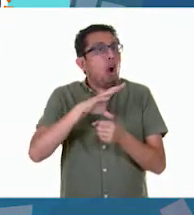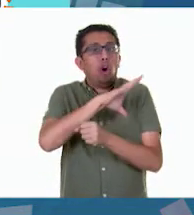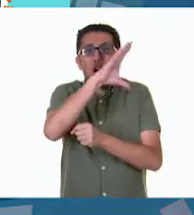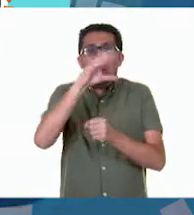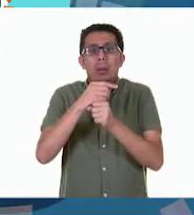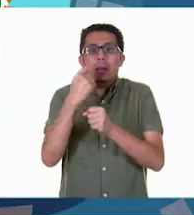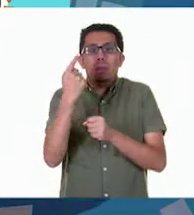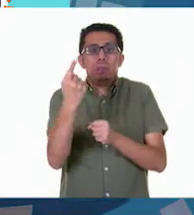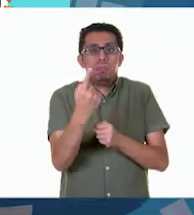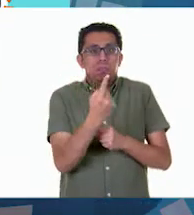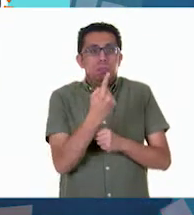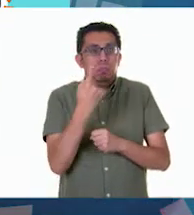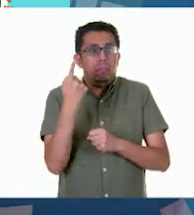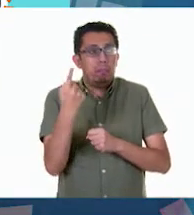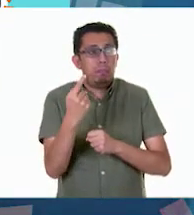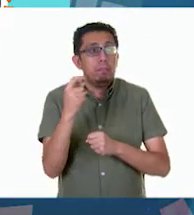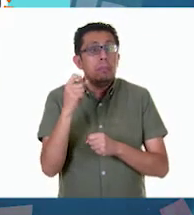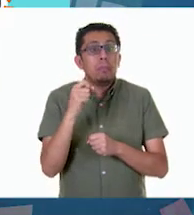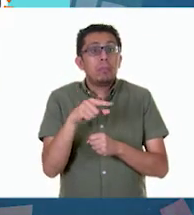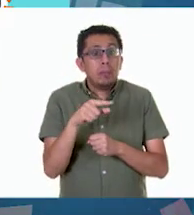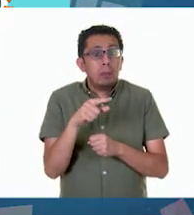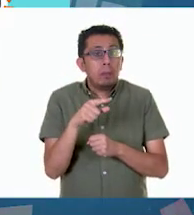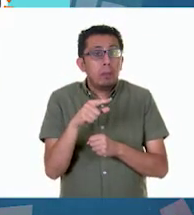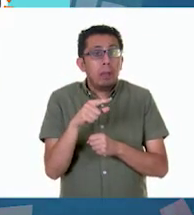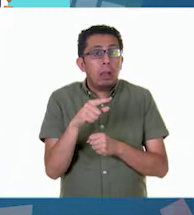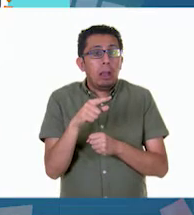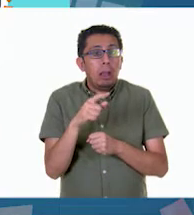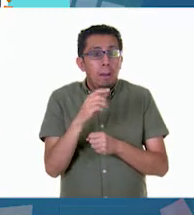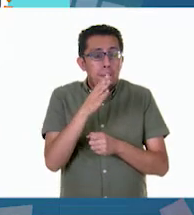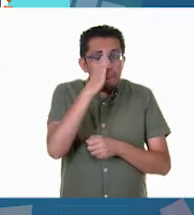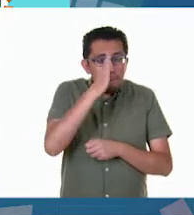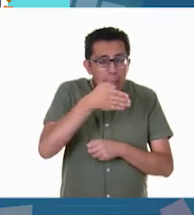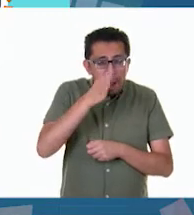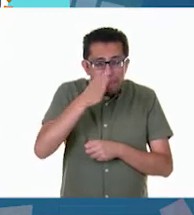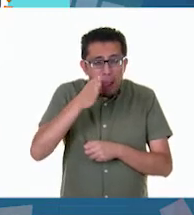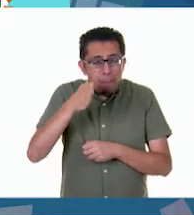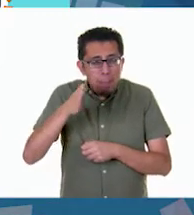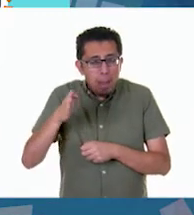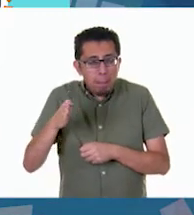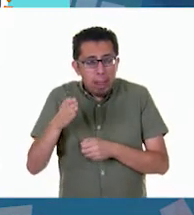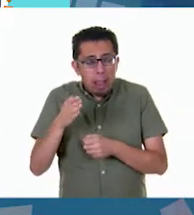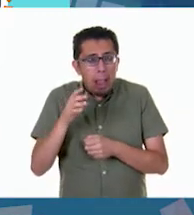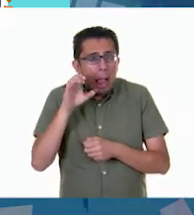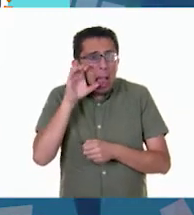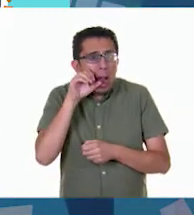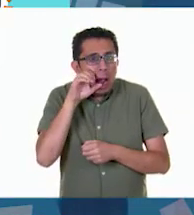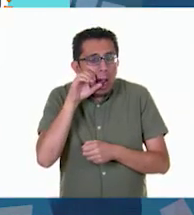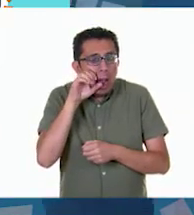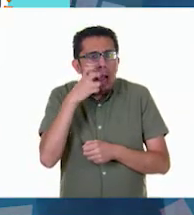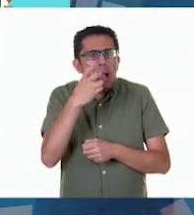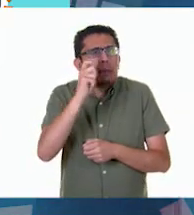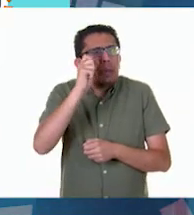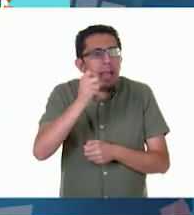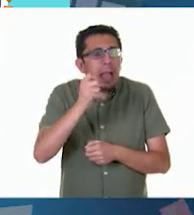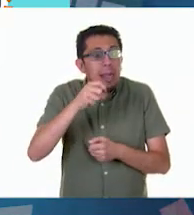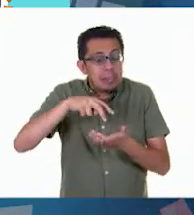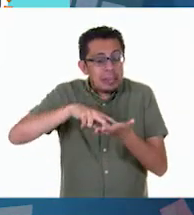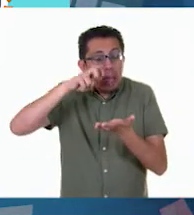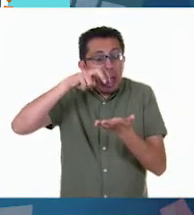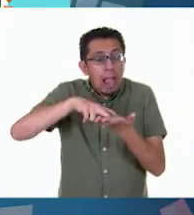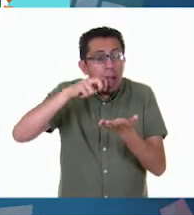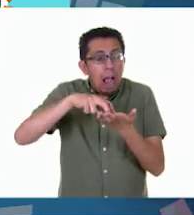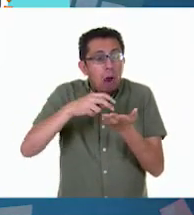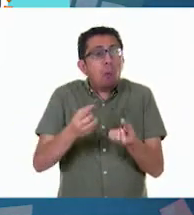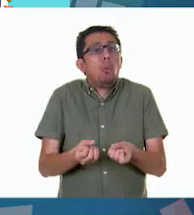Y las anaranjadas representan los saltos que da para dar la vuelta completa. Y así observamos